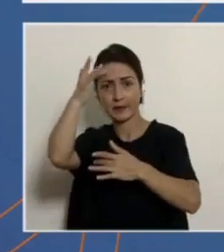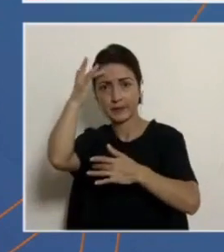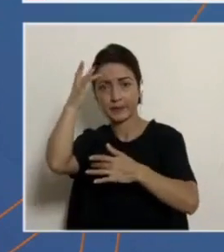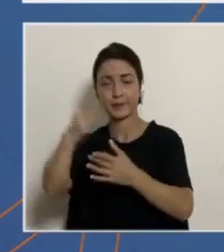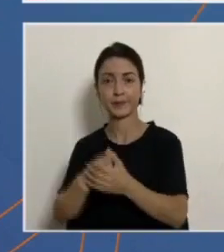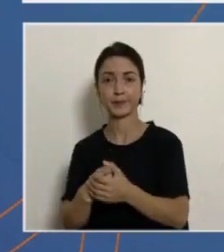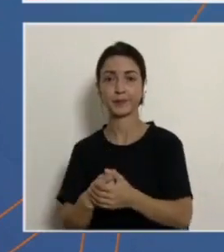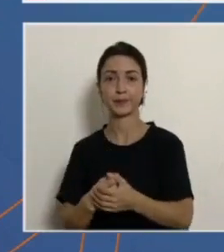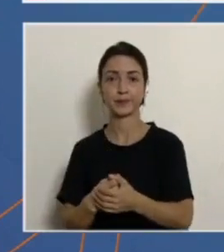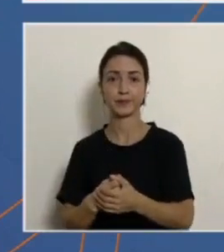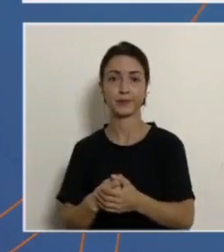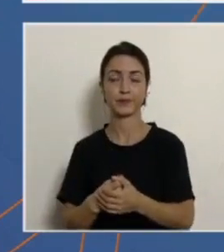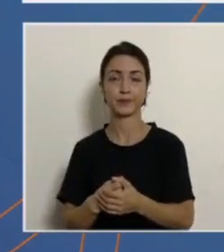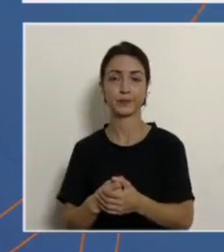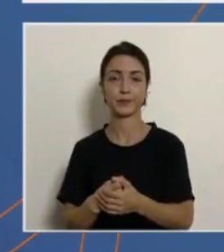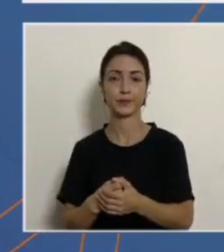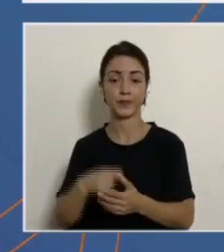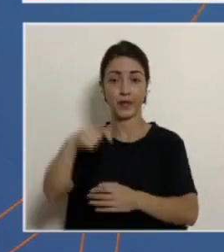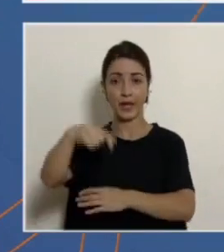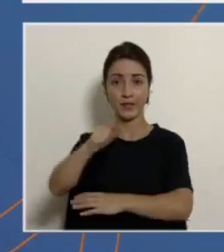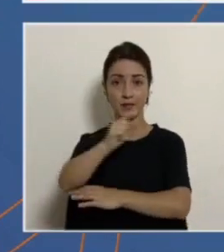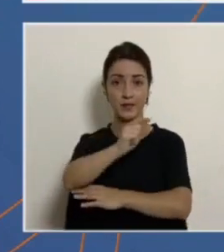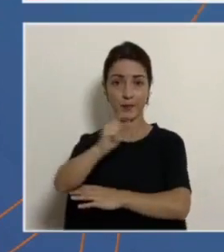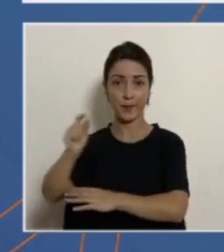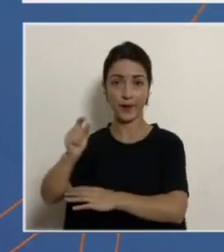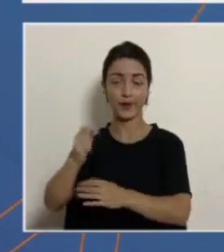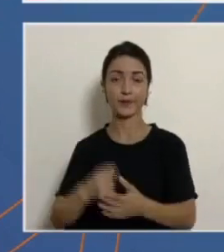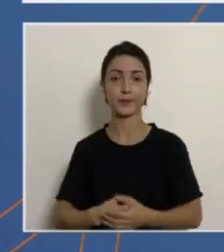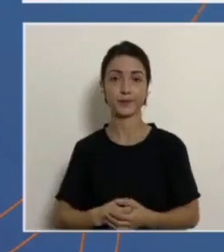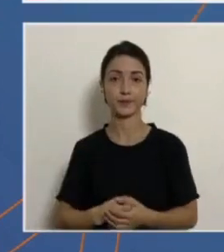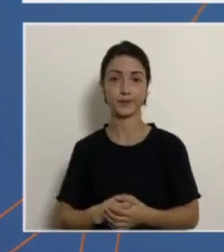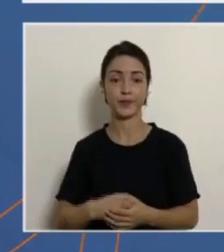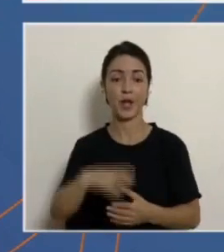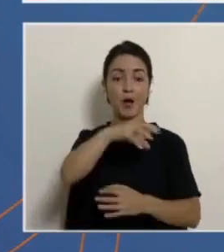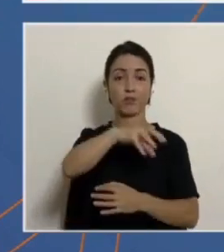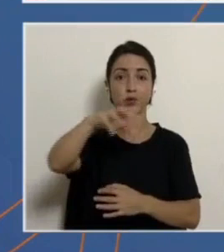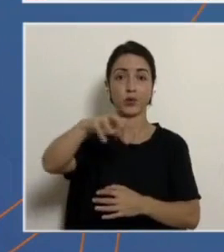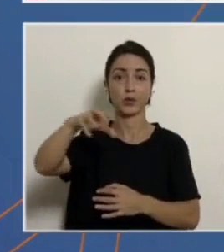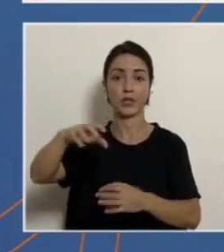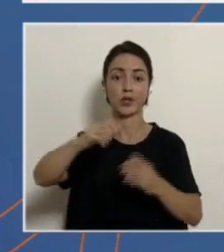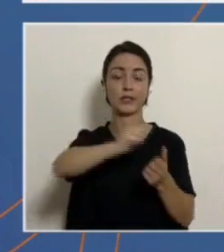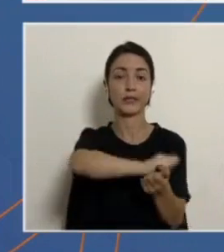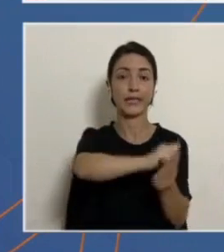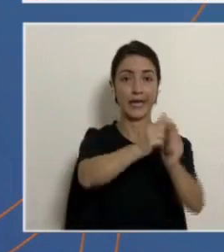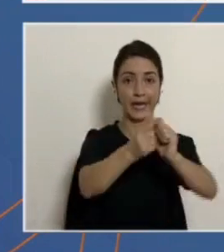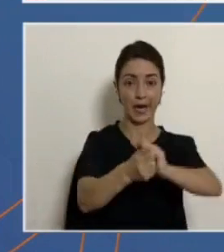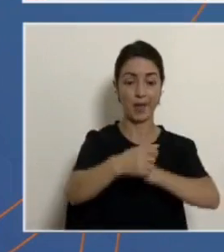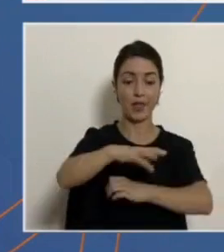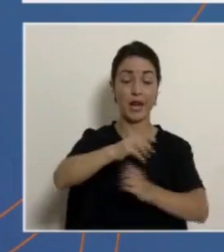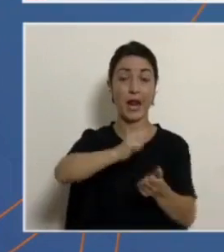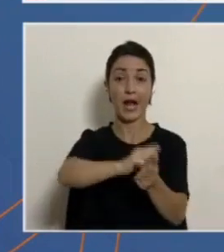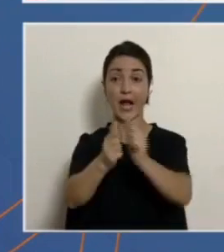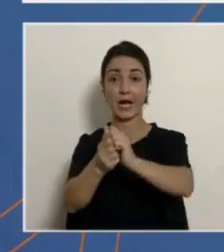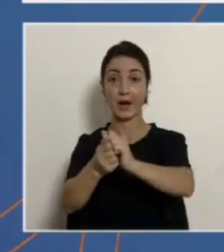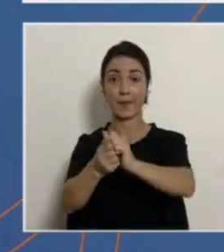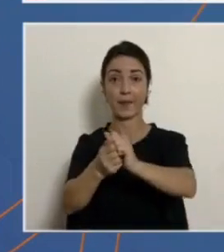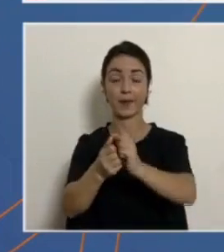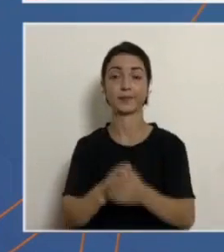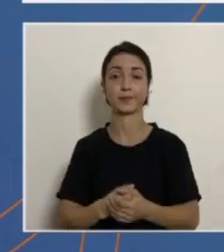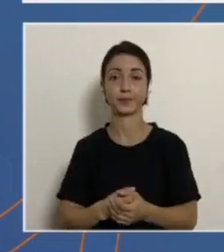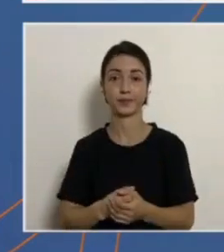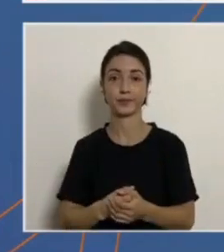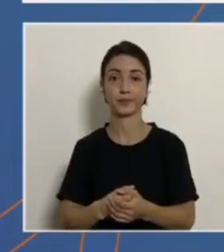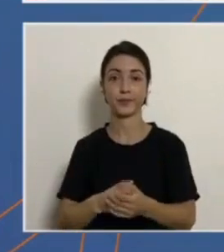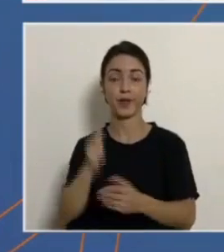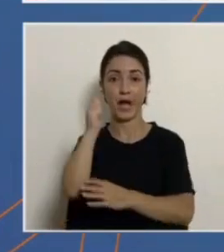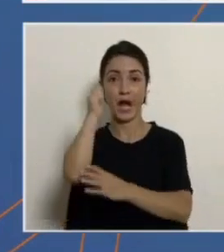nacional. Para esta semana, los cantones que estarían subiendo a alerta naranja por la